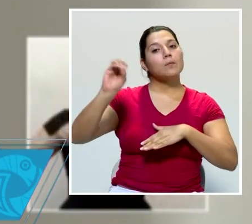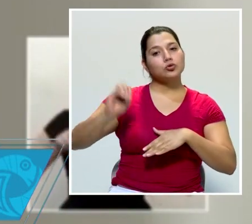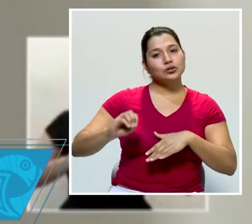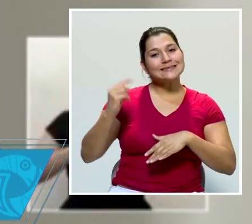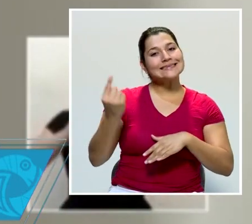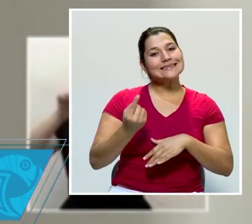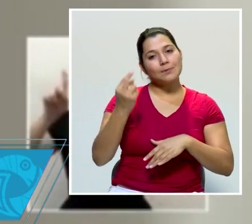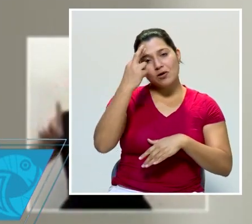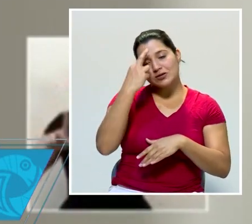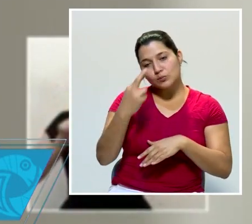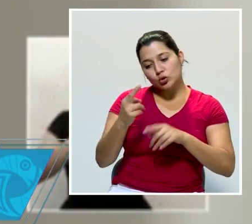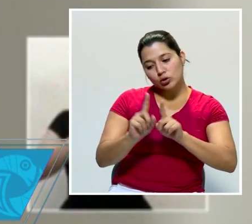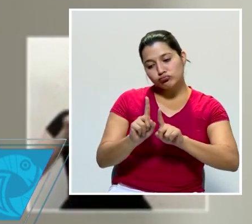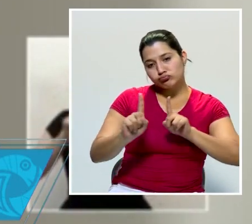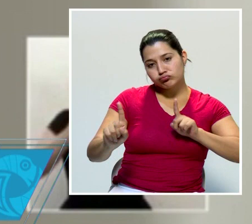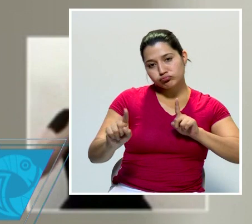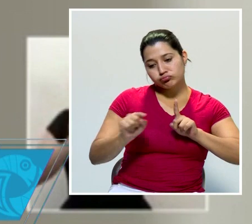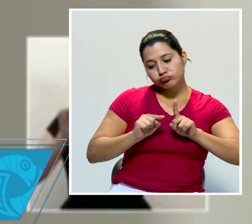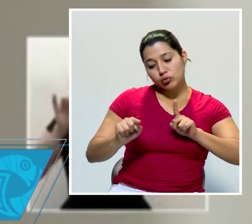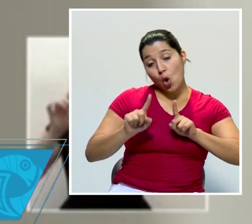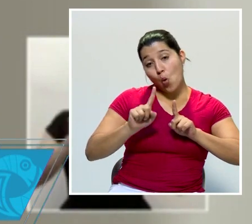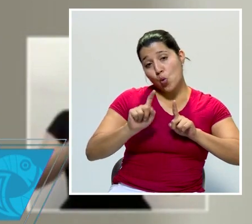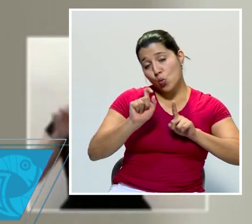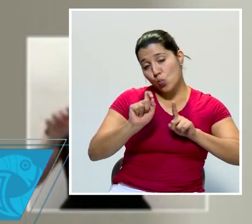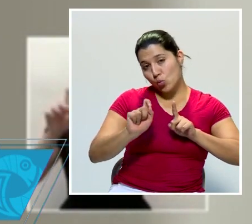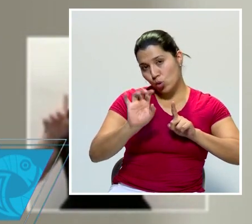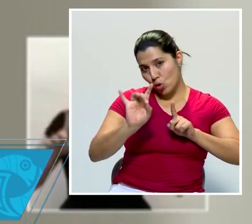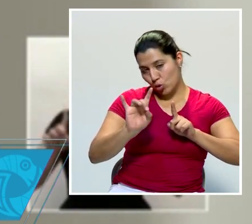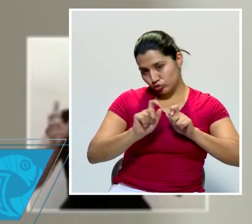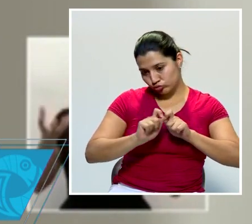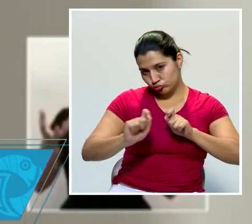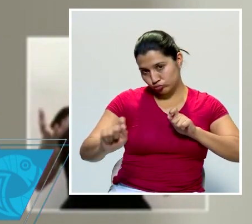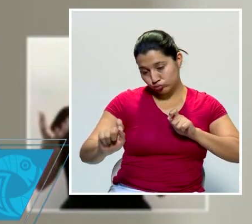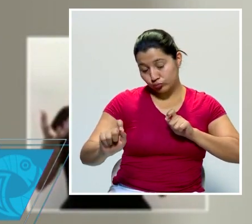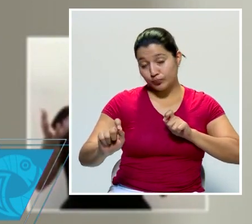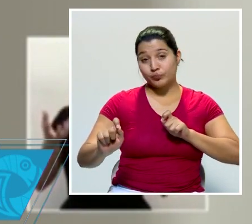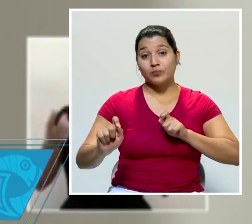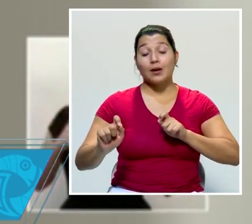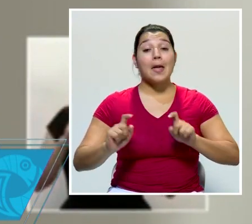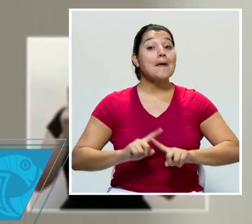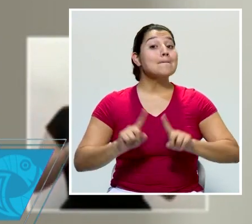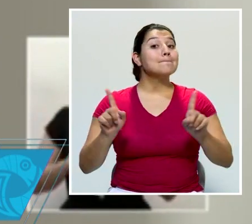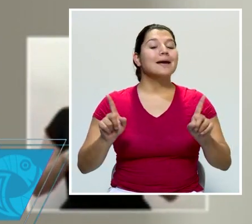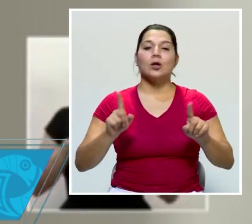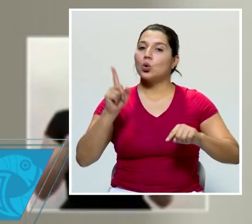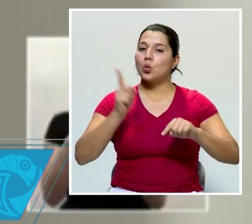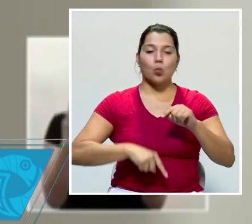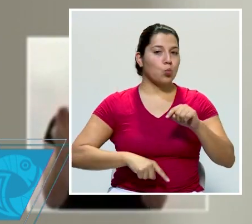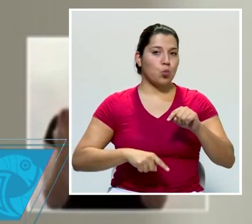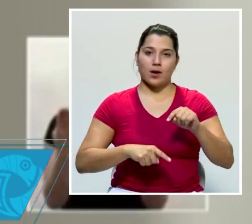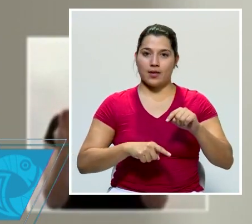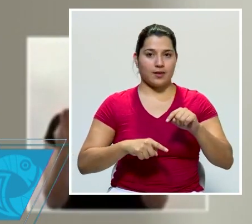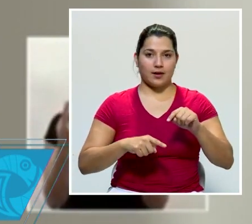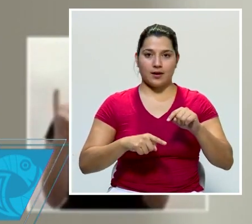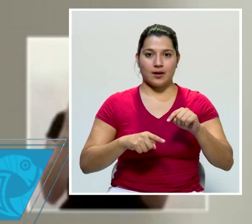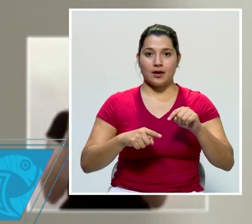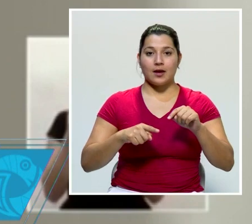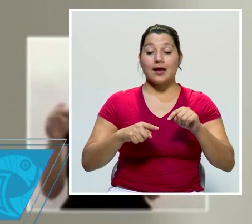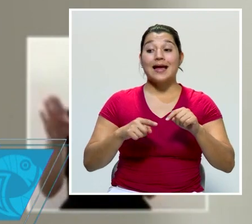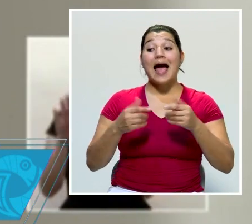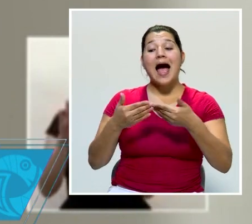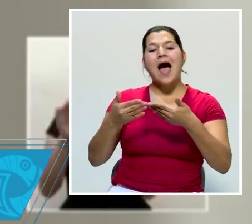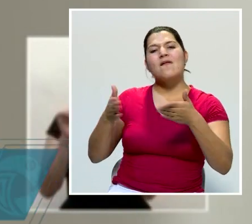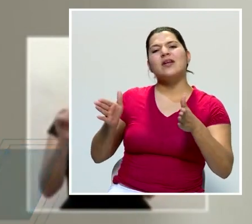del 1.8 de metros entre los burbujas sociales. Lo que no pueden tener abierto es lo que permanece cerrado. Ya dijimos